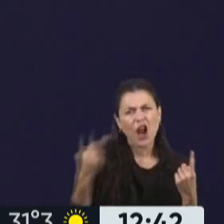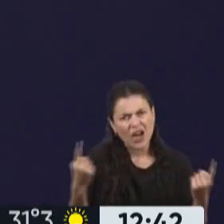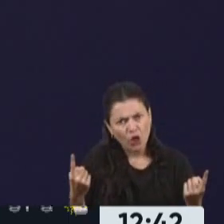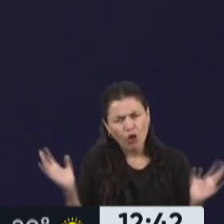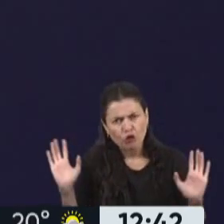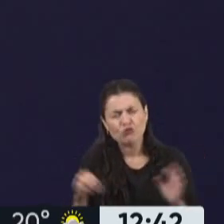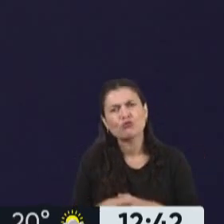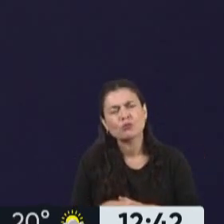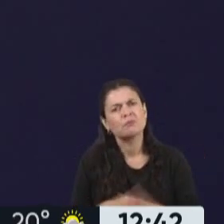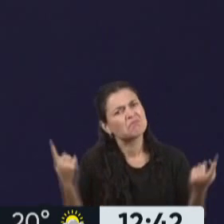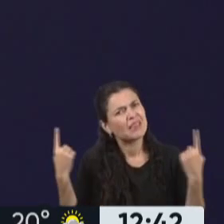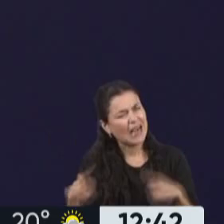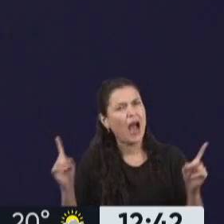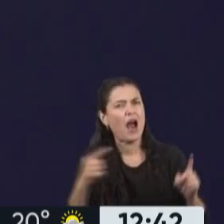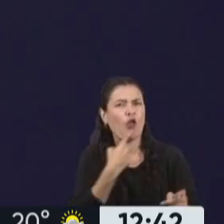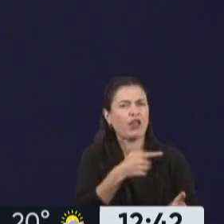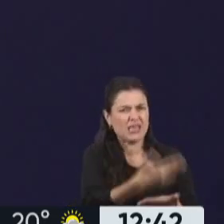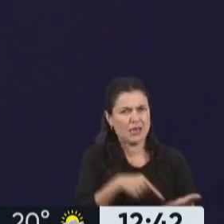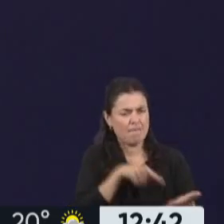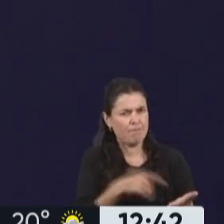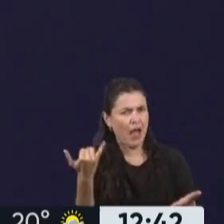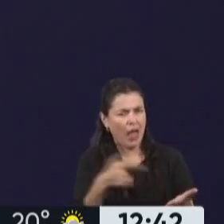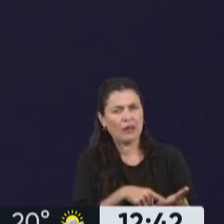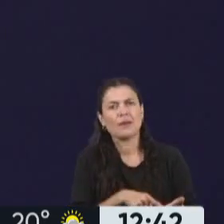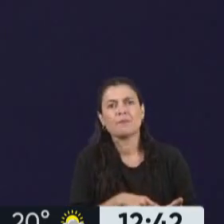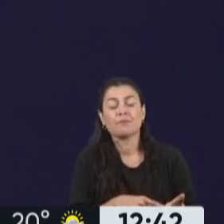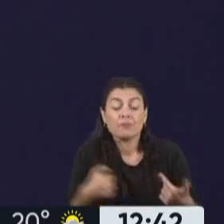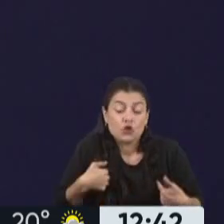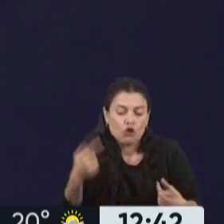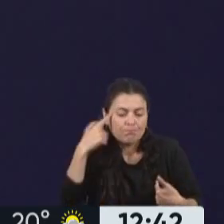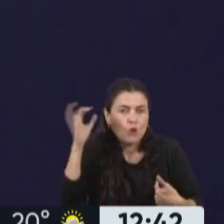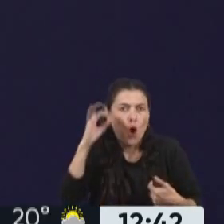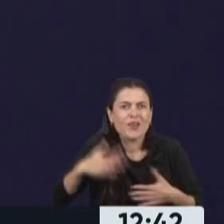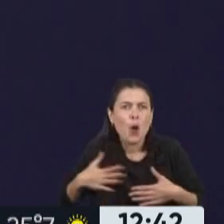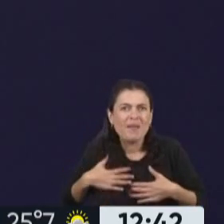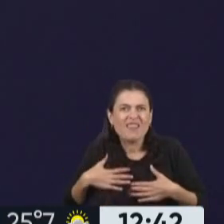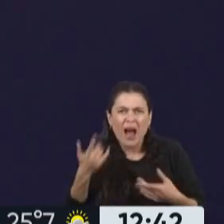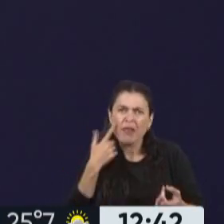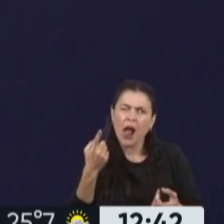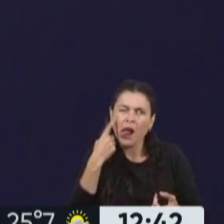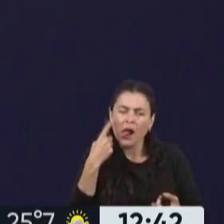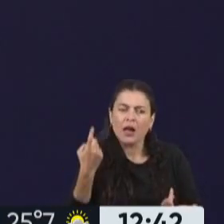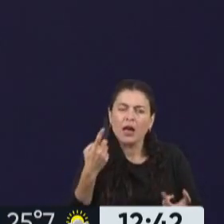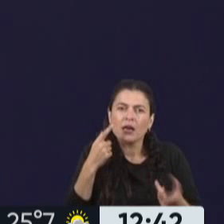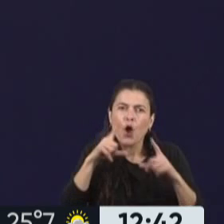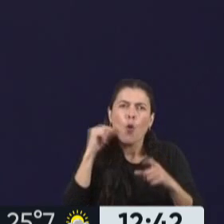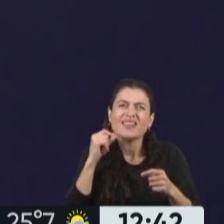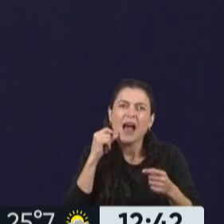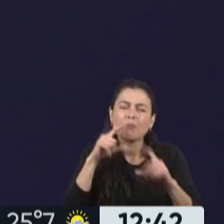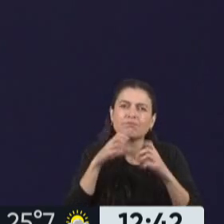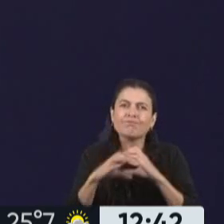gobierno. Y lo extraño es que, y personalmente me encargué de chequear los mensajes,